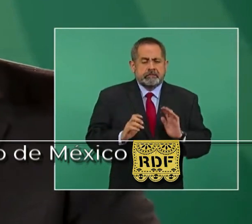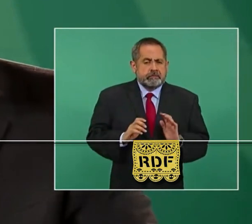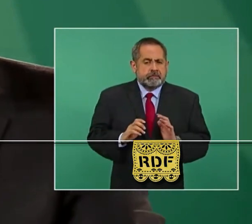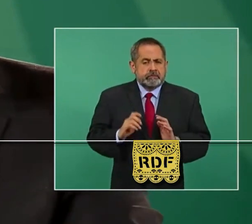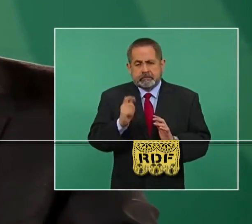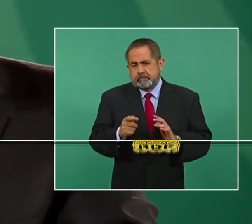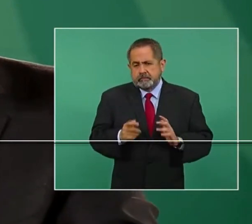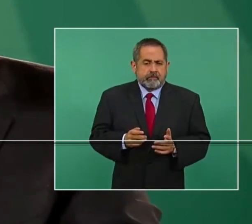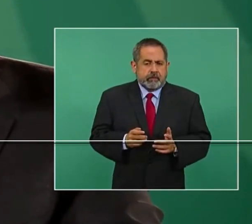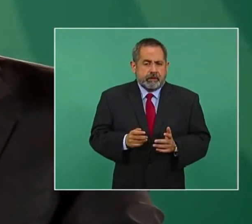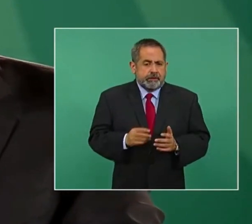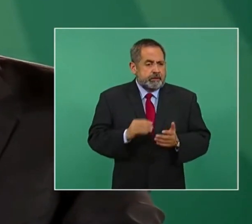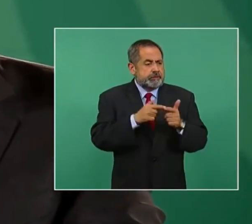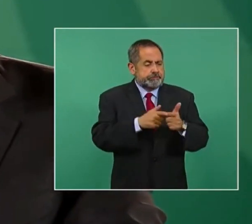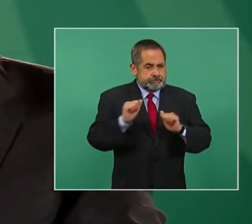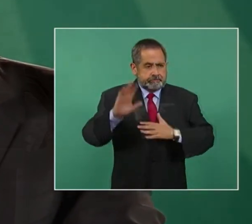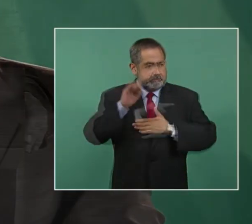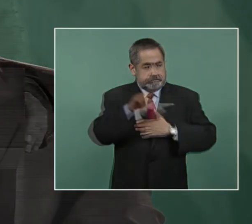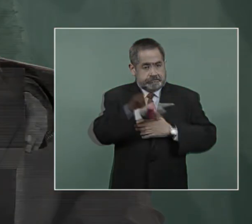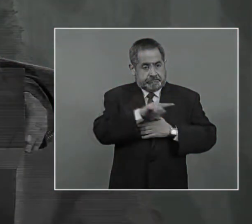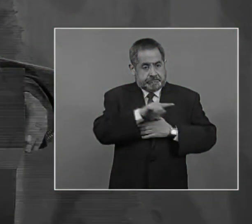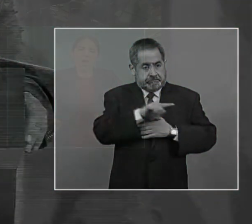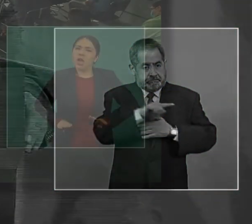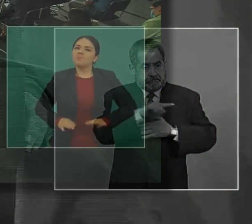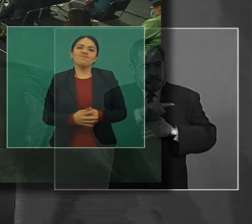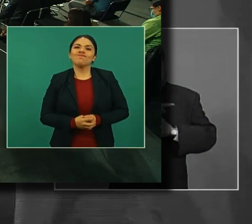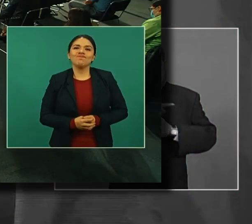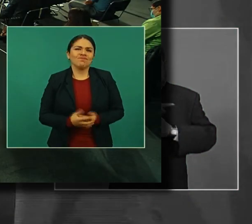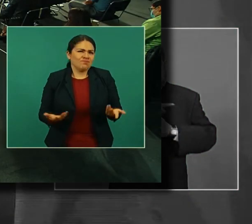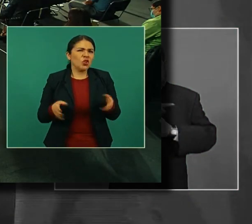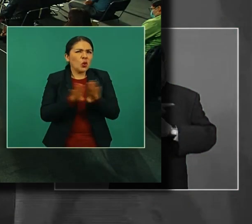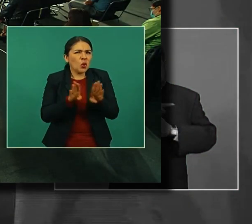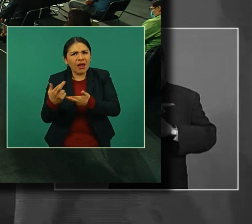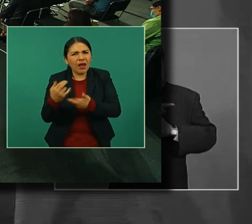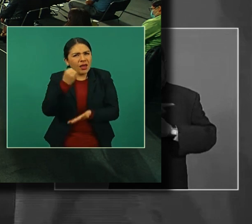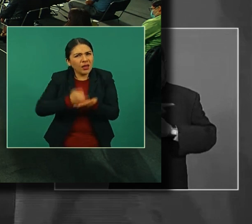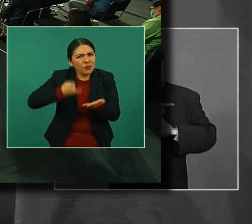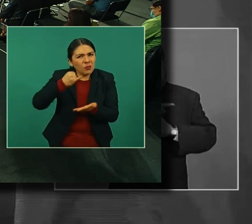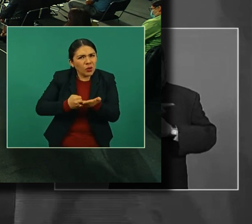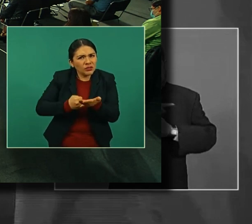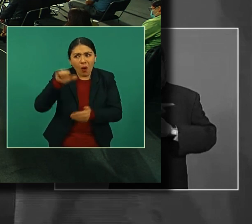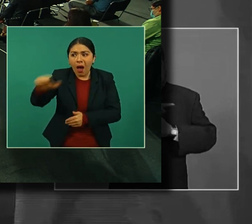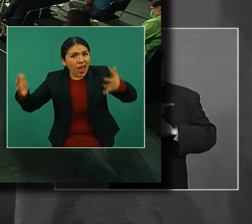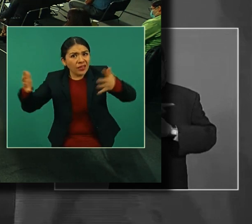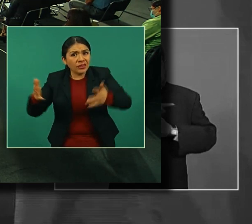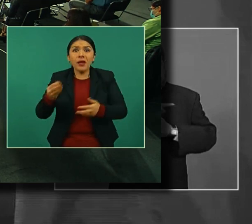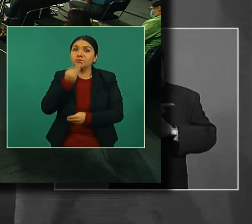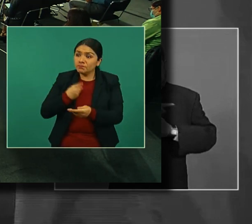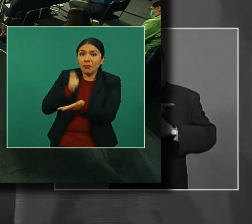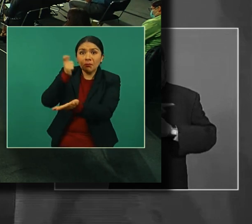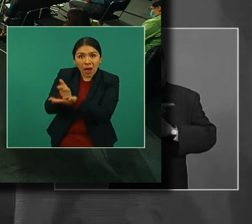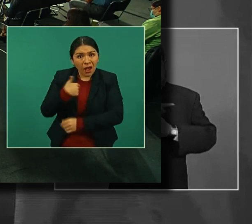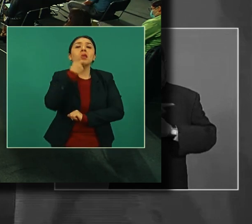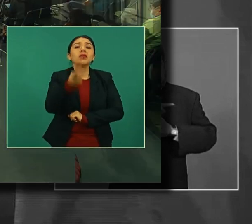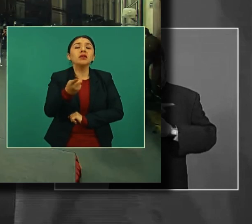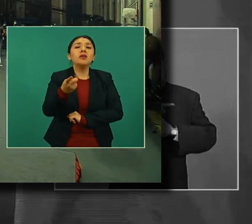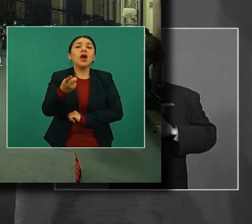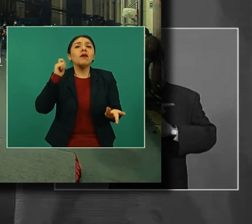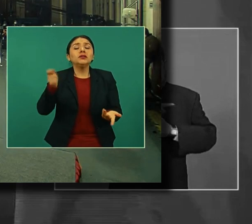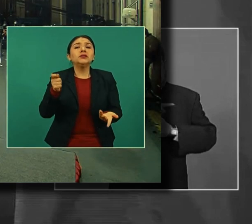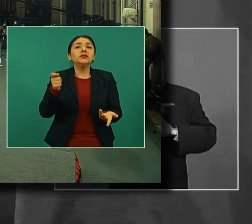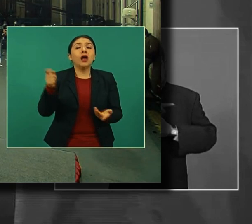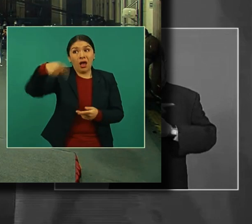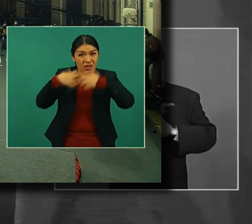se mantenga un compromiso social. ¿Cómo se le va a devolver impuesto a una gran empresa bajo el supuesto de